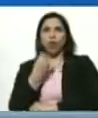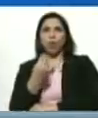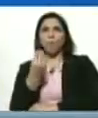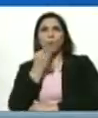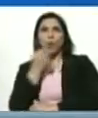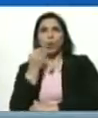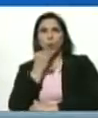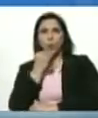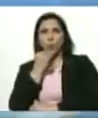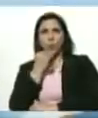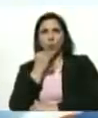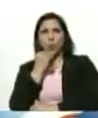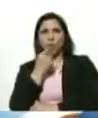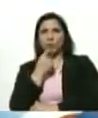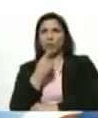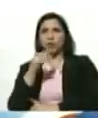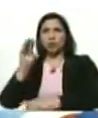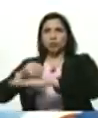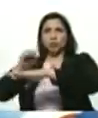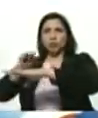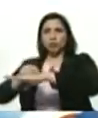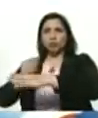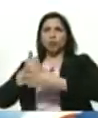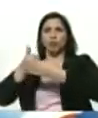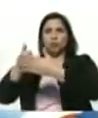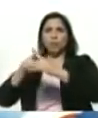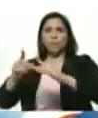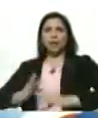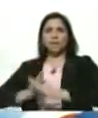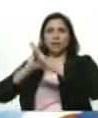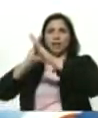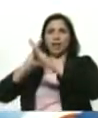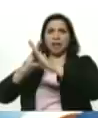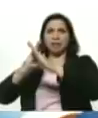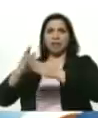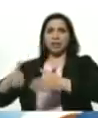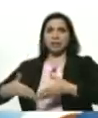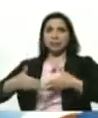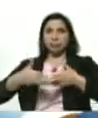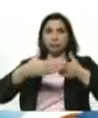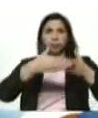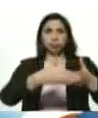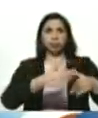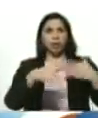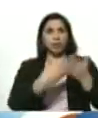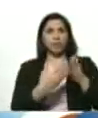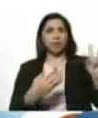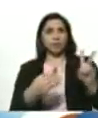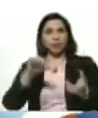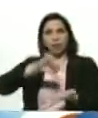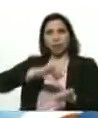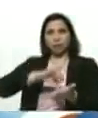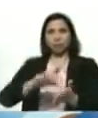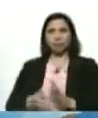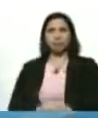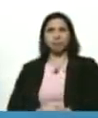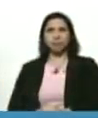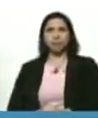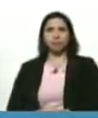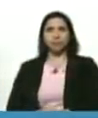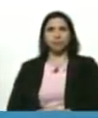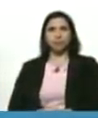dice solicita ayuda para frenar llegada de buques iraníes a venezuela